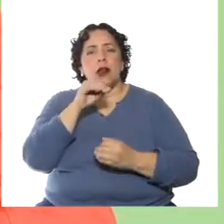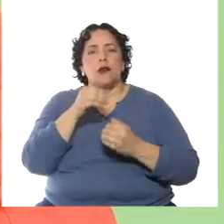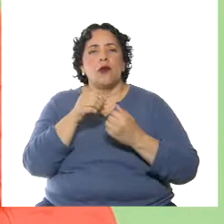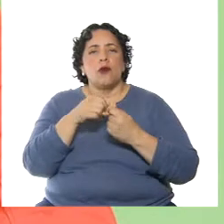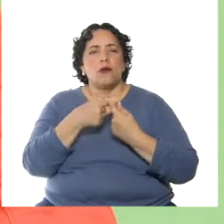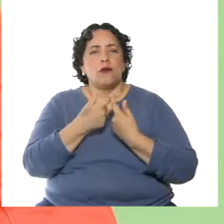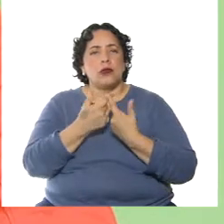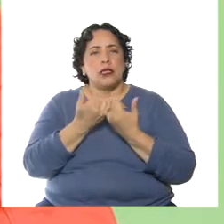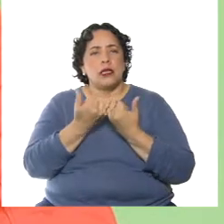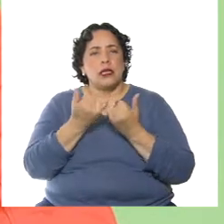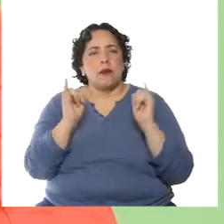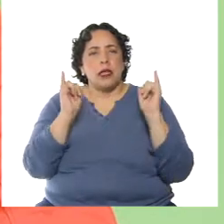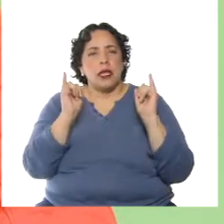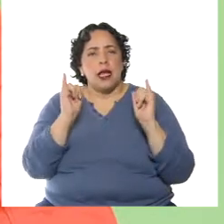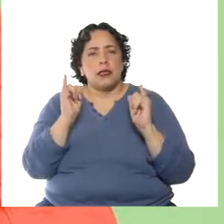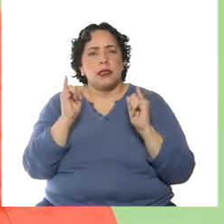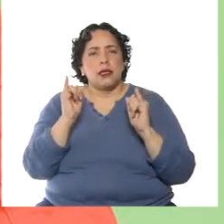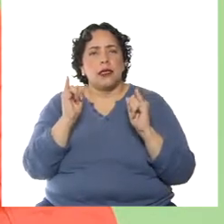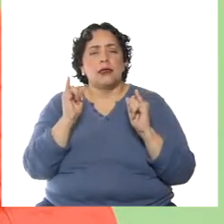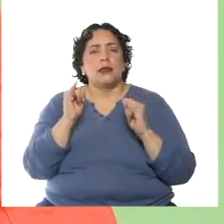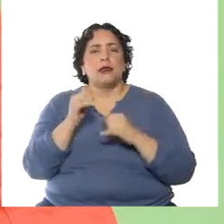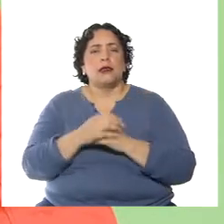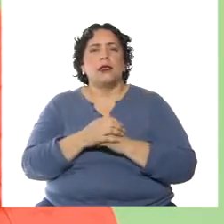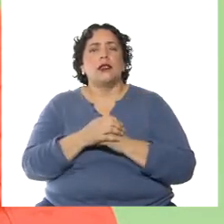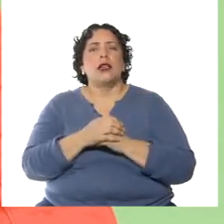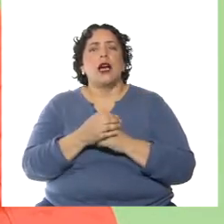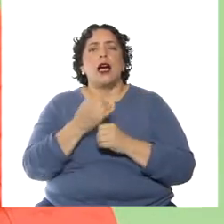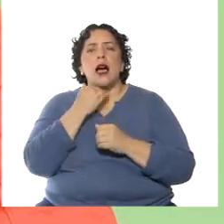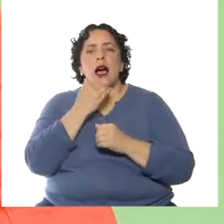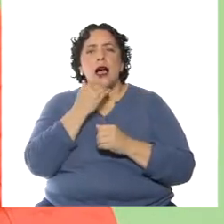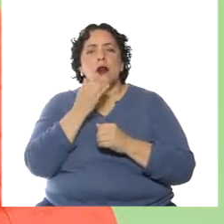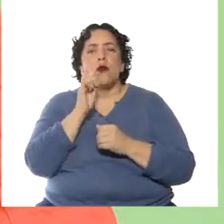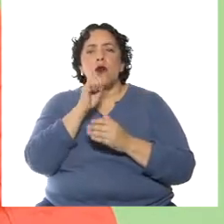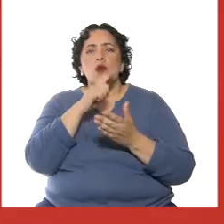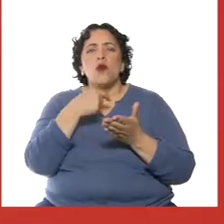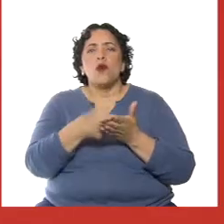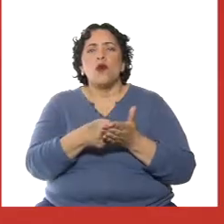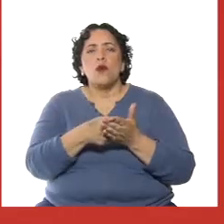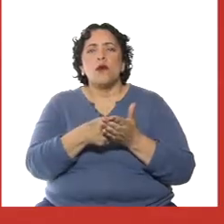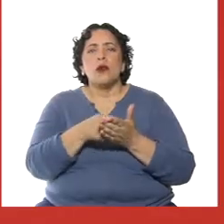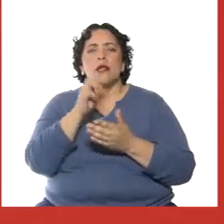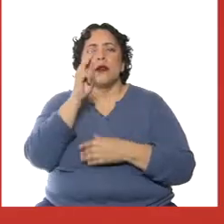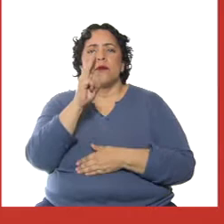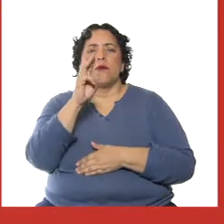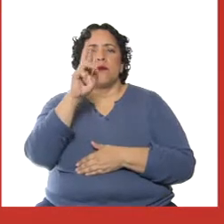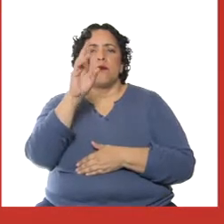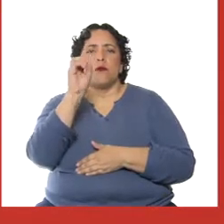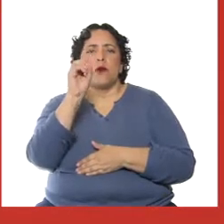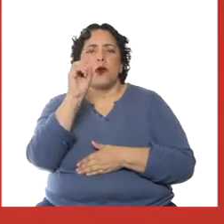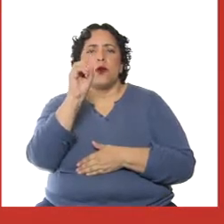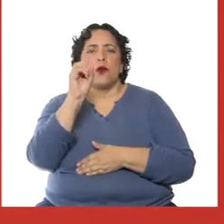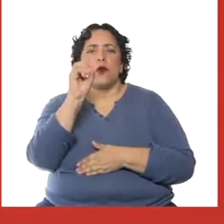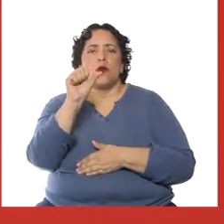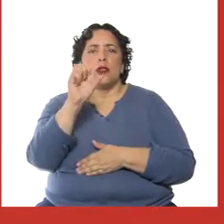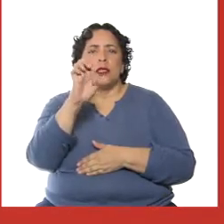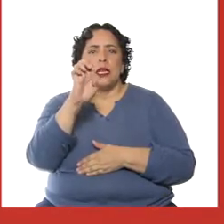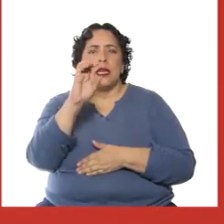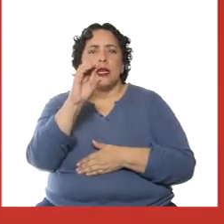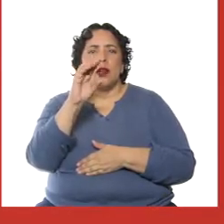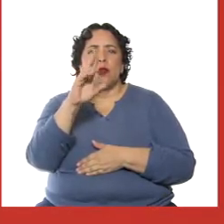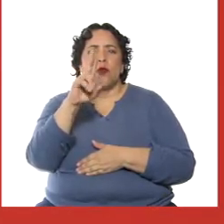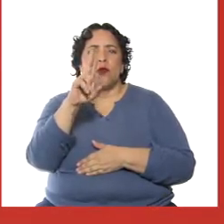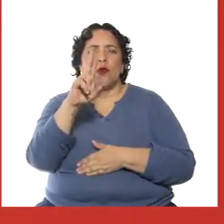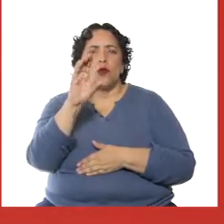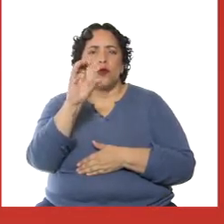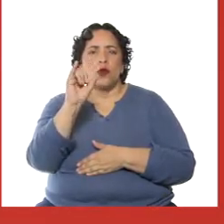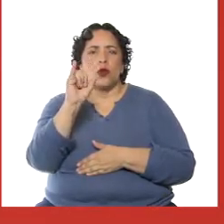autonomía, independencia, hay algo que se llama prosecución. Nuestras niñas y niños